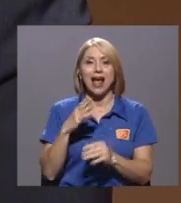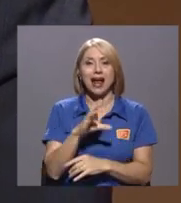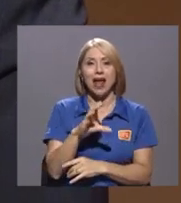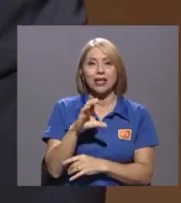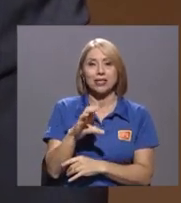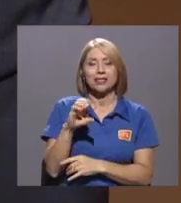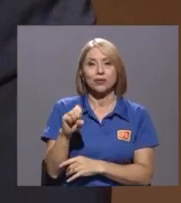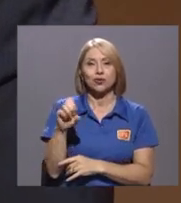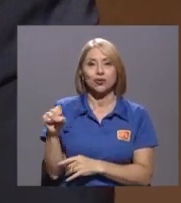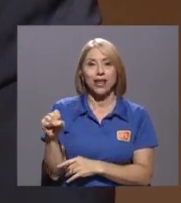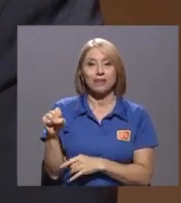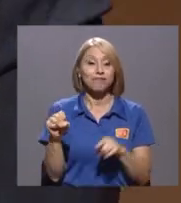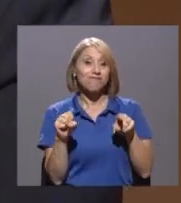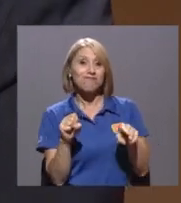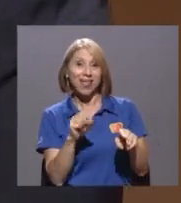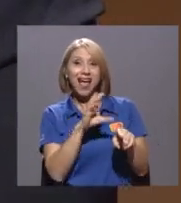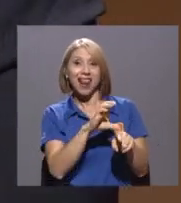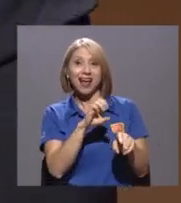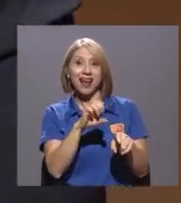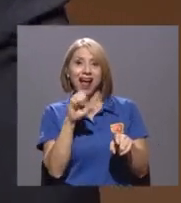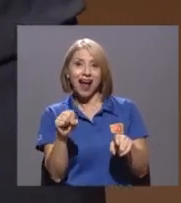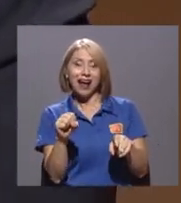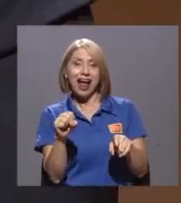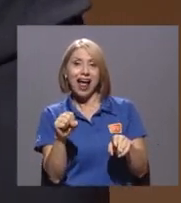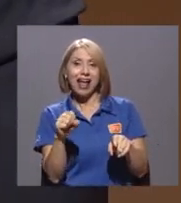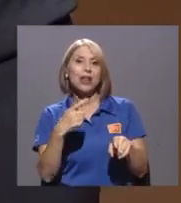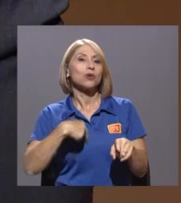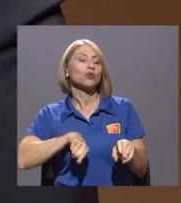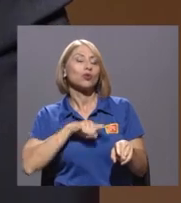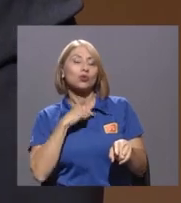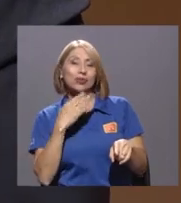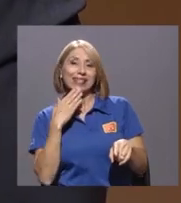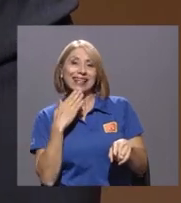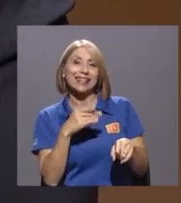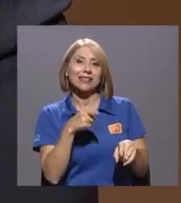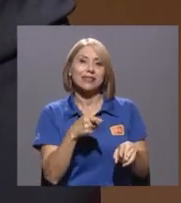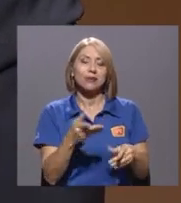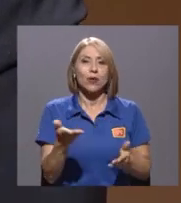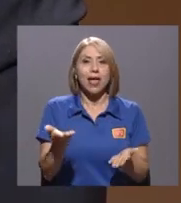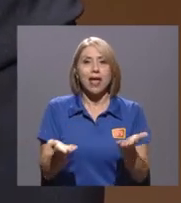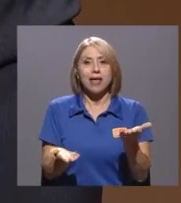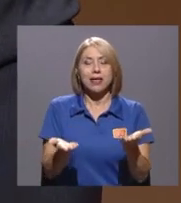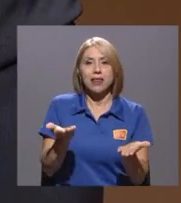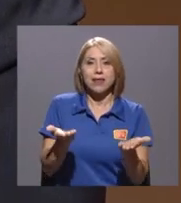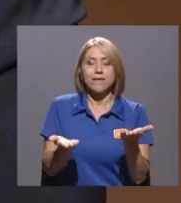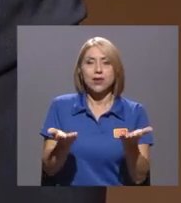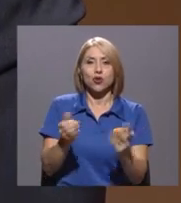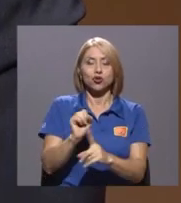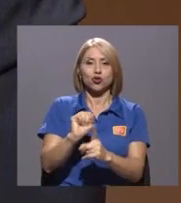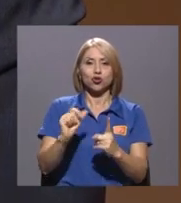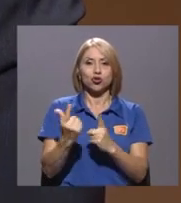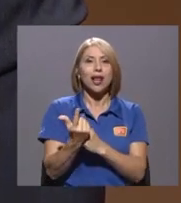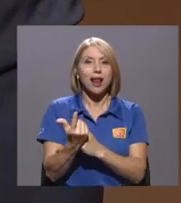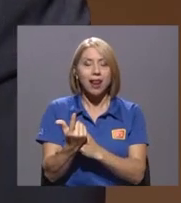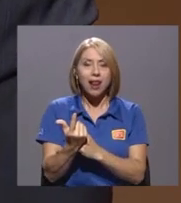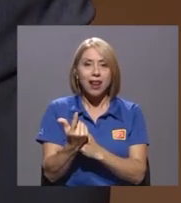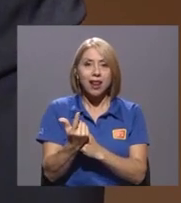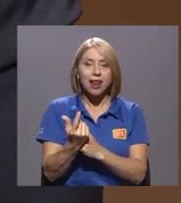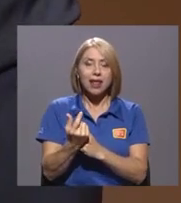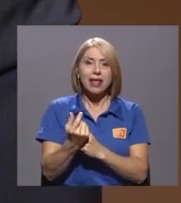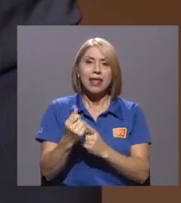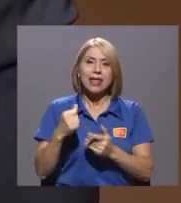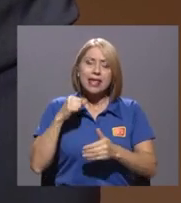una parte muy importante de el equilibrio social y de en el empeño